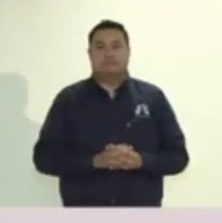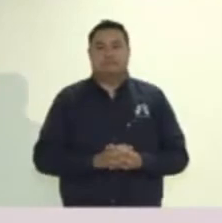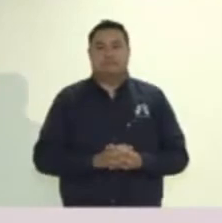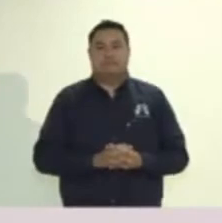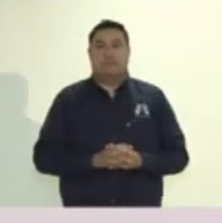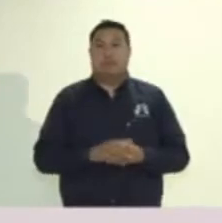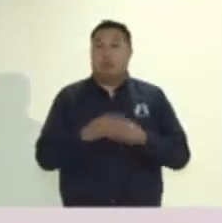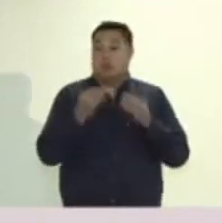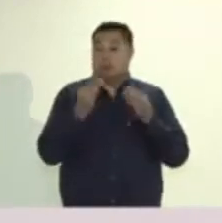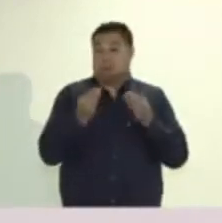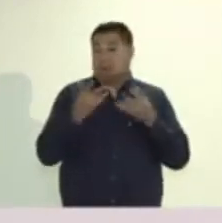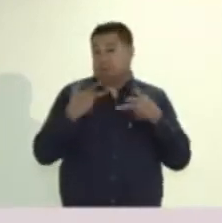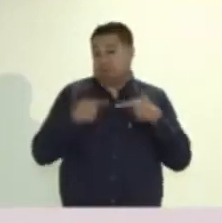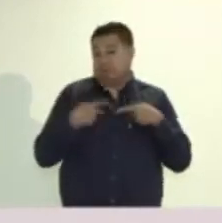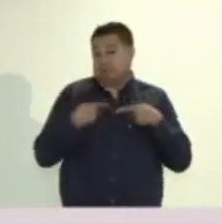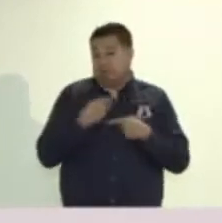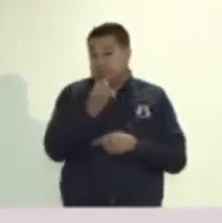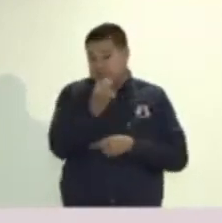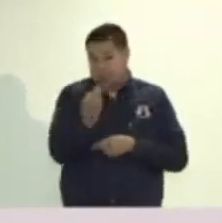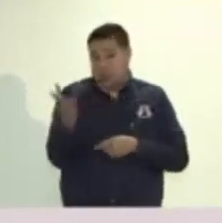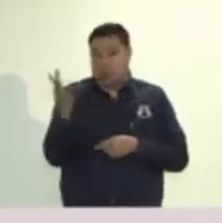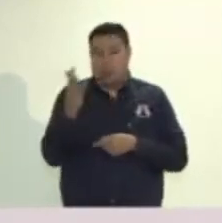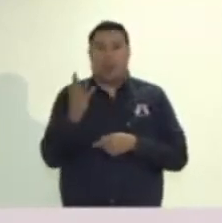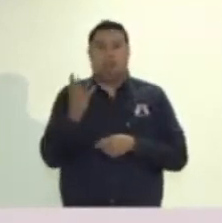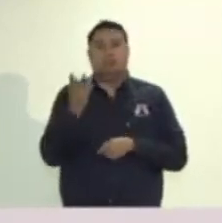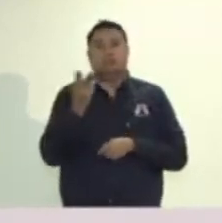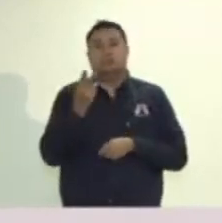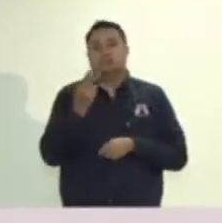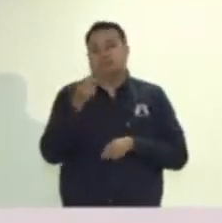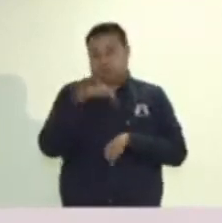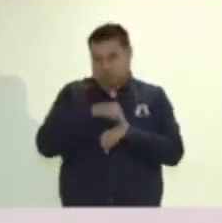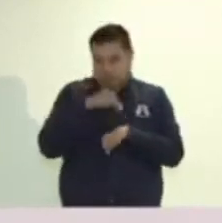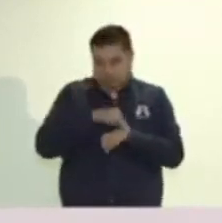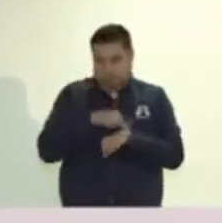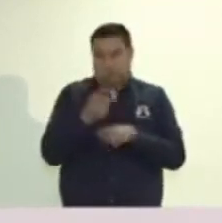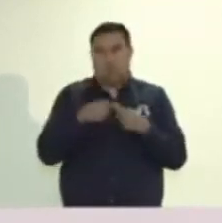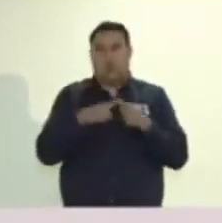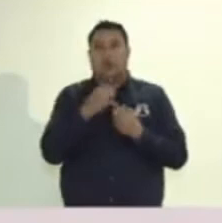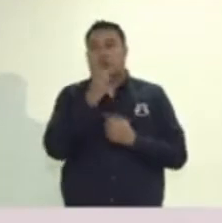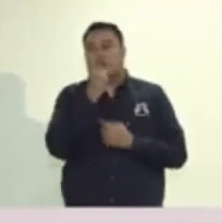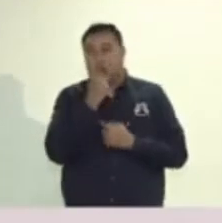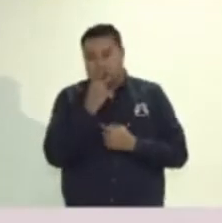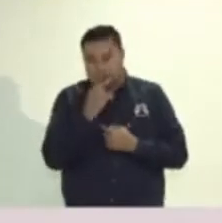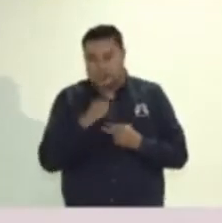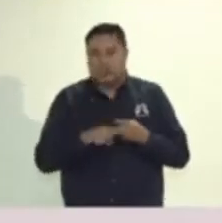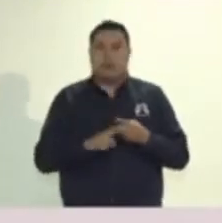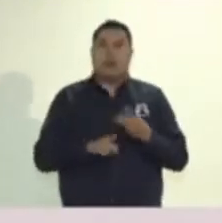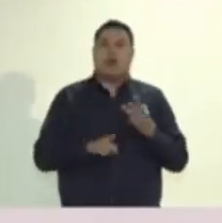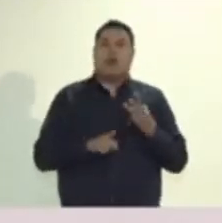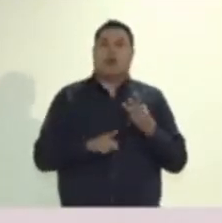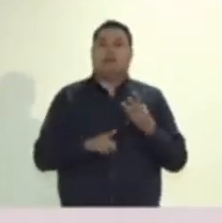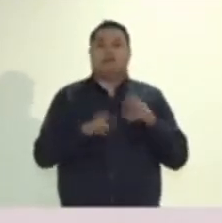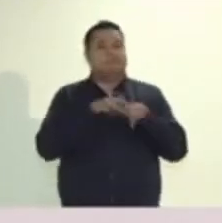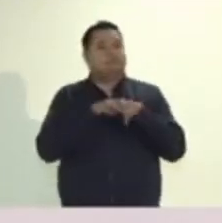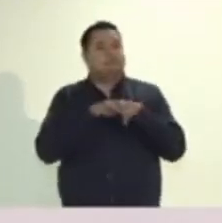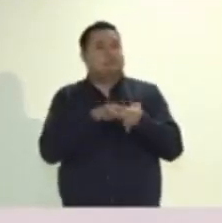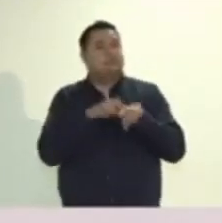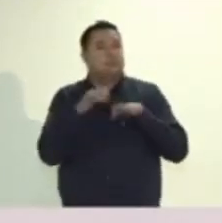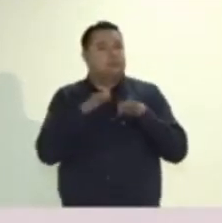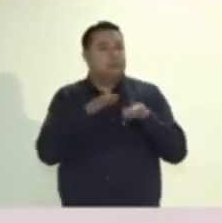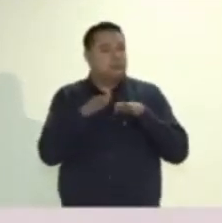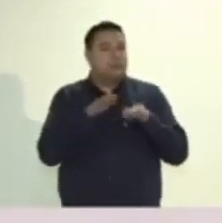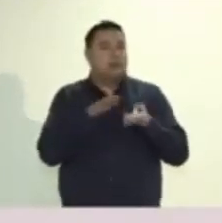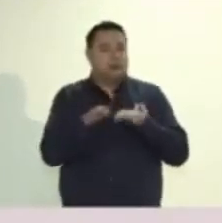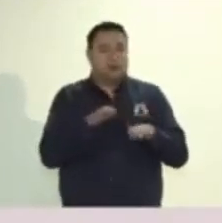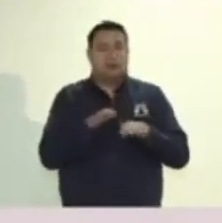Hay personas como el personal de salud, el personal de seguridad, el personal que tiene que seguir